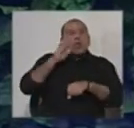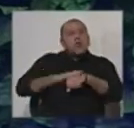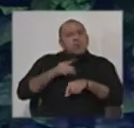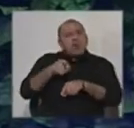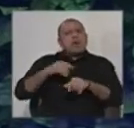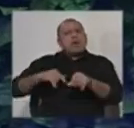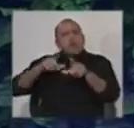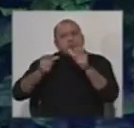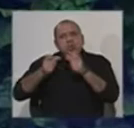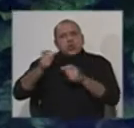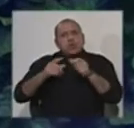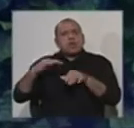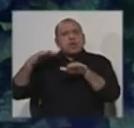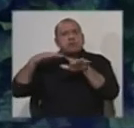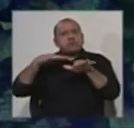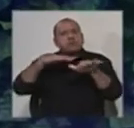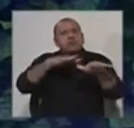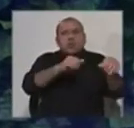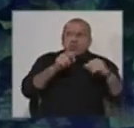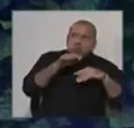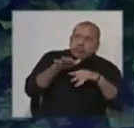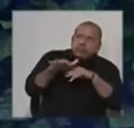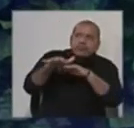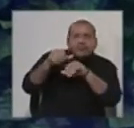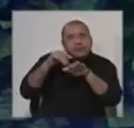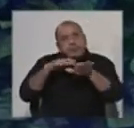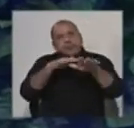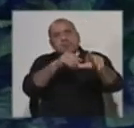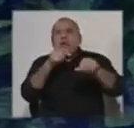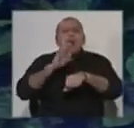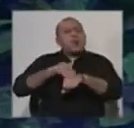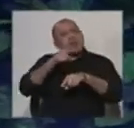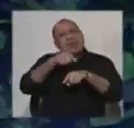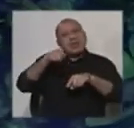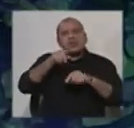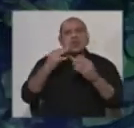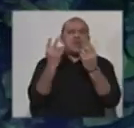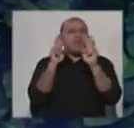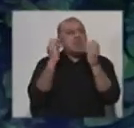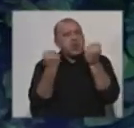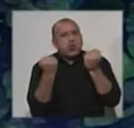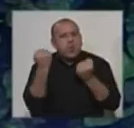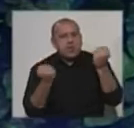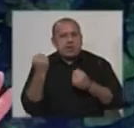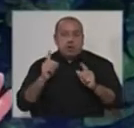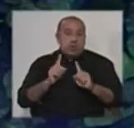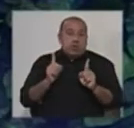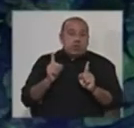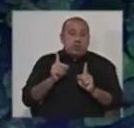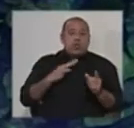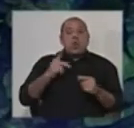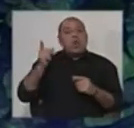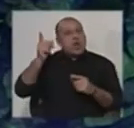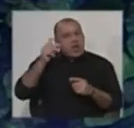cree eso y funciona en europa y es un hilo conductor en el discurso ya no solo de los nacionalistas también de la ultraderecha